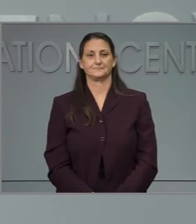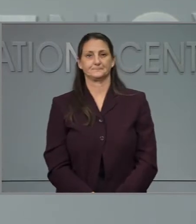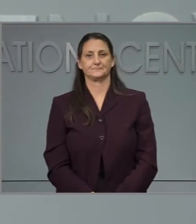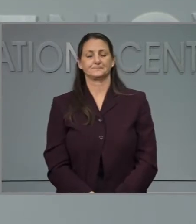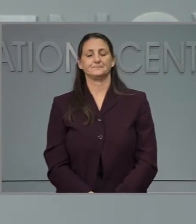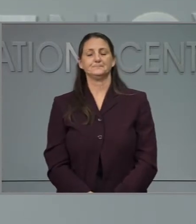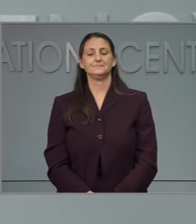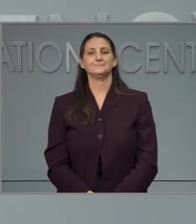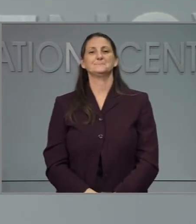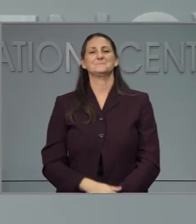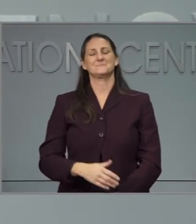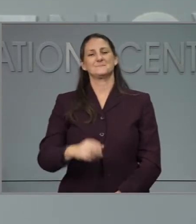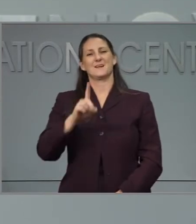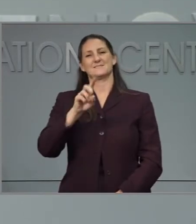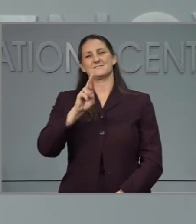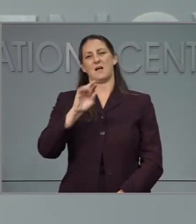Cohen.